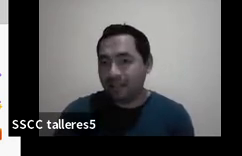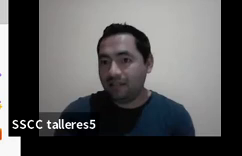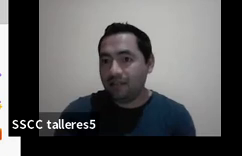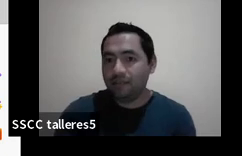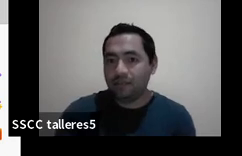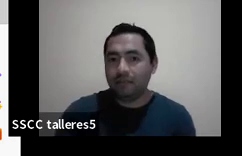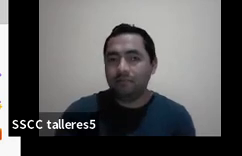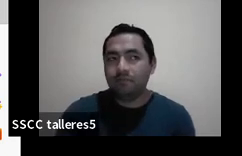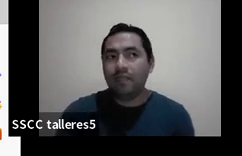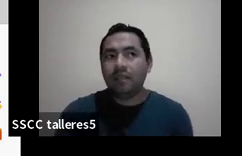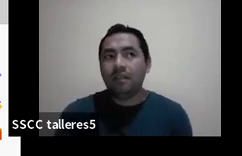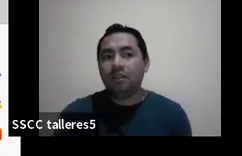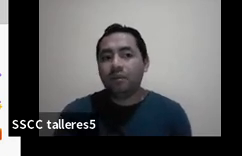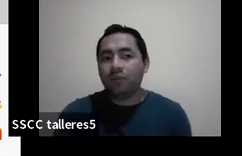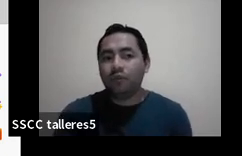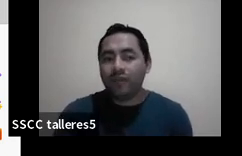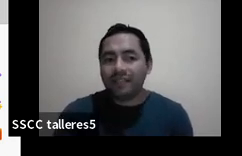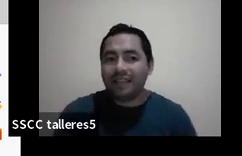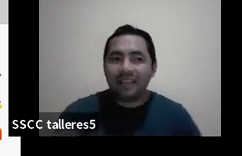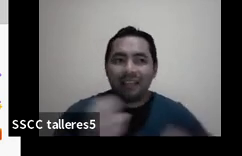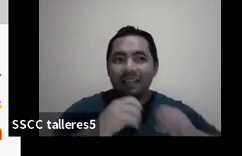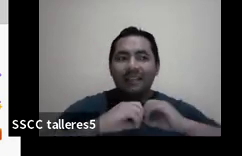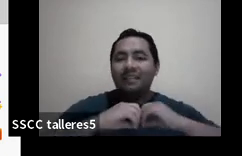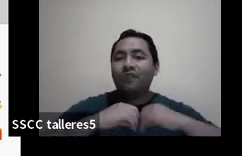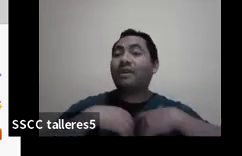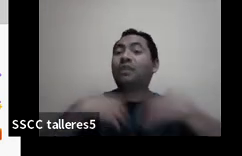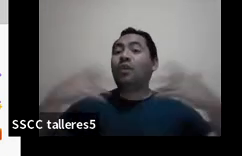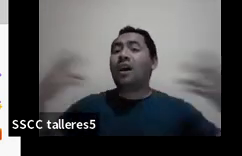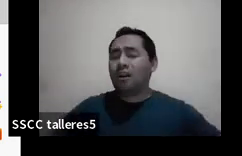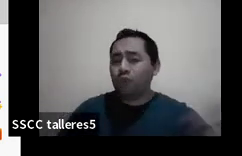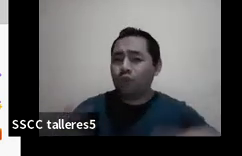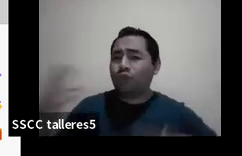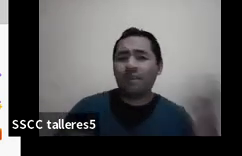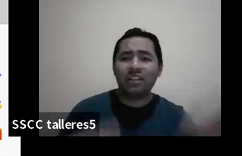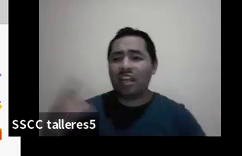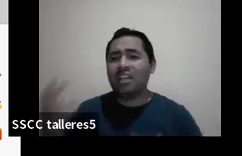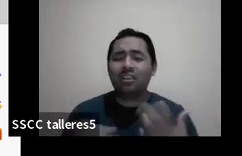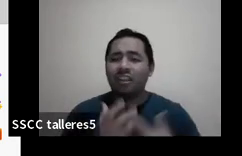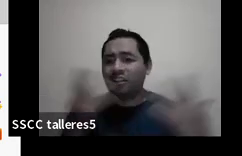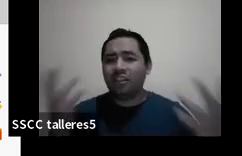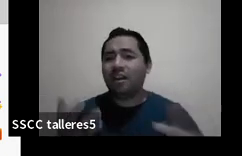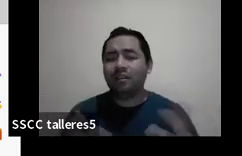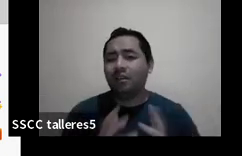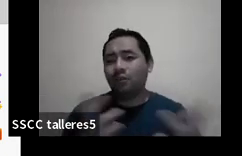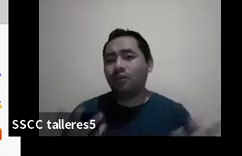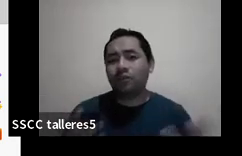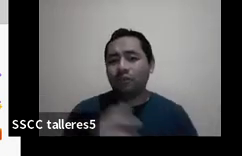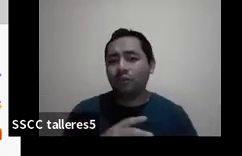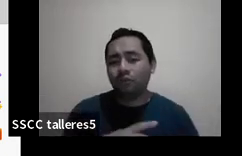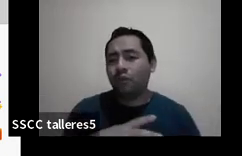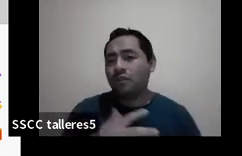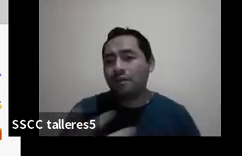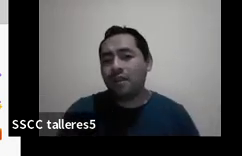lengua de señas. O sea, como te digo, no es que de forma natural los sordos hablan señas y así, ya, o sea,